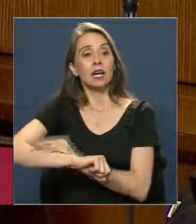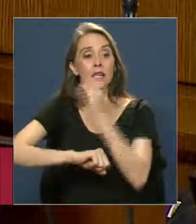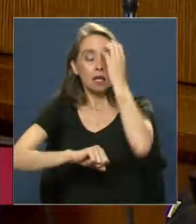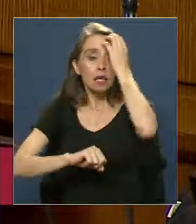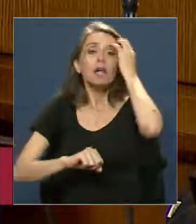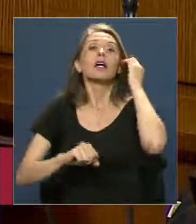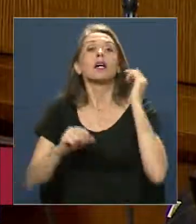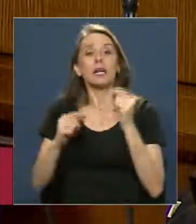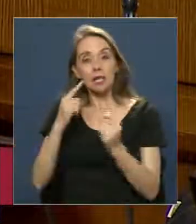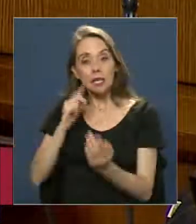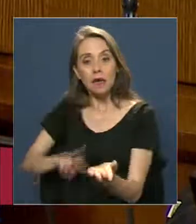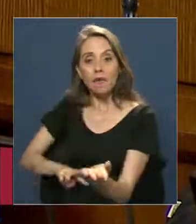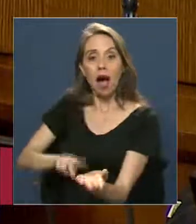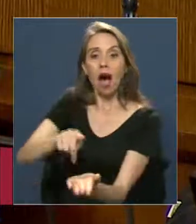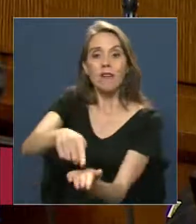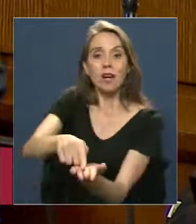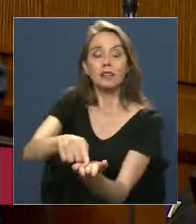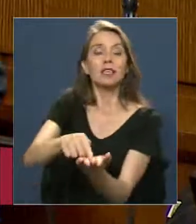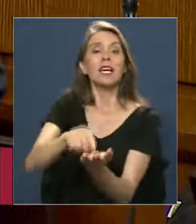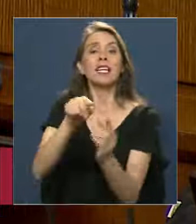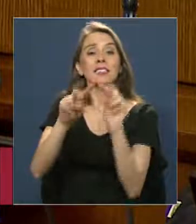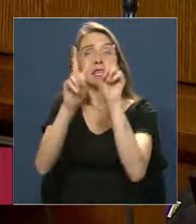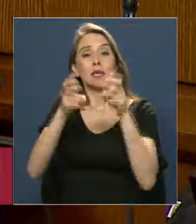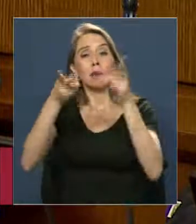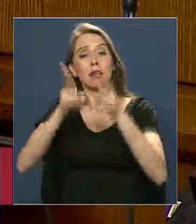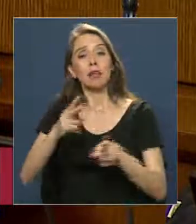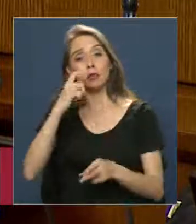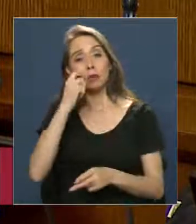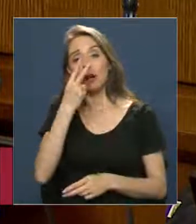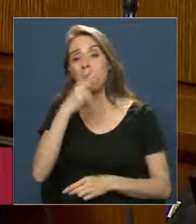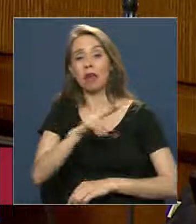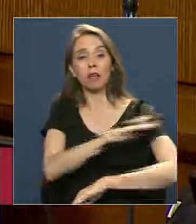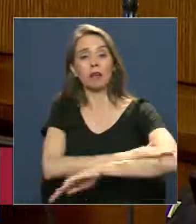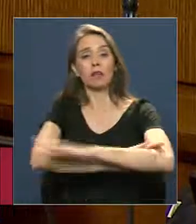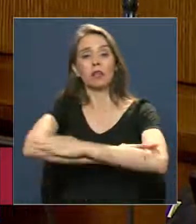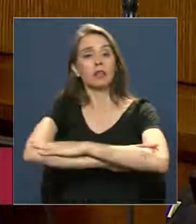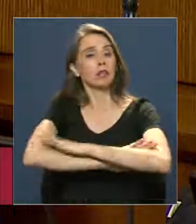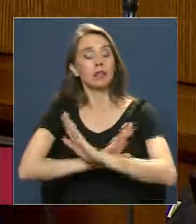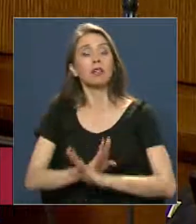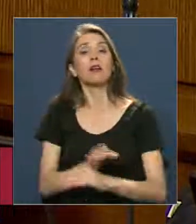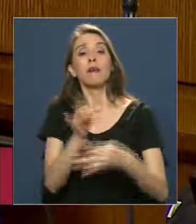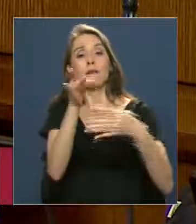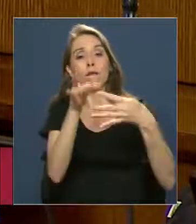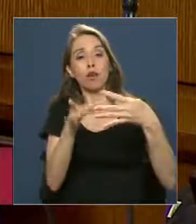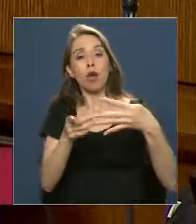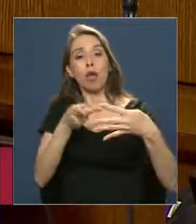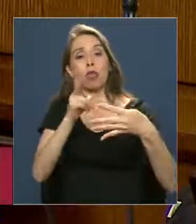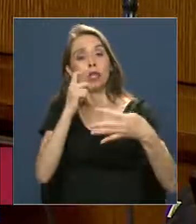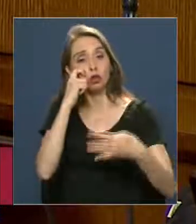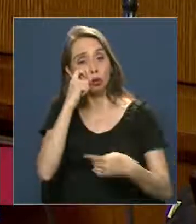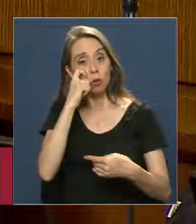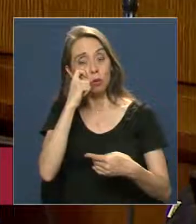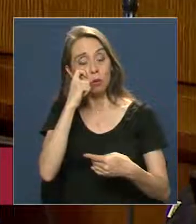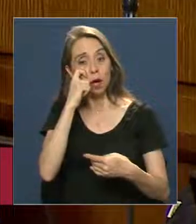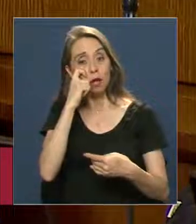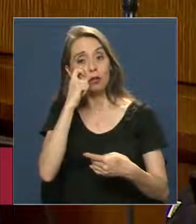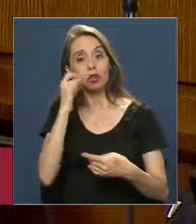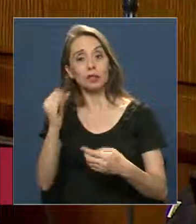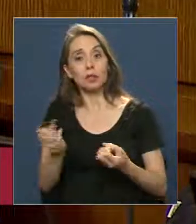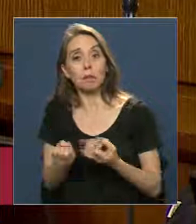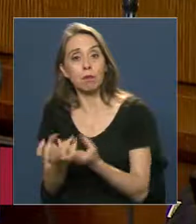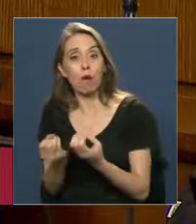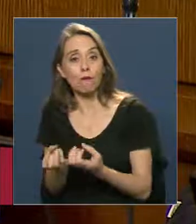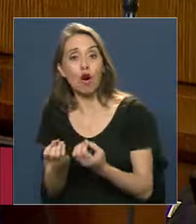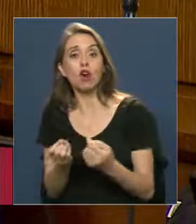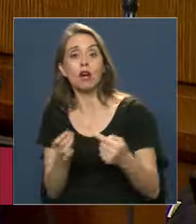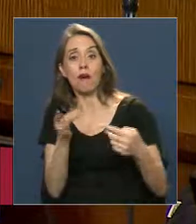para demostrar que en esto no hay ni derechas ni de izquierdas, y que las violaciones a los derechos humanos tienen que ser siempre, y sus apologías, por cierto, deben ser